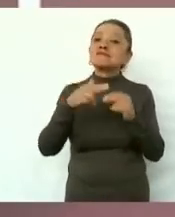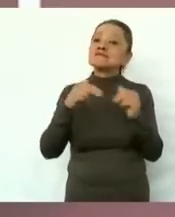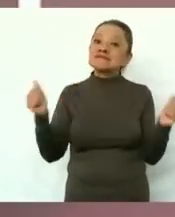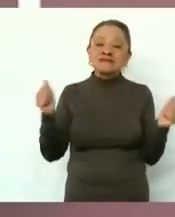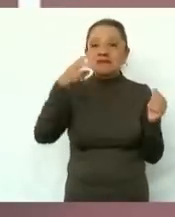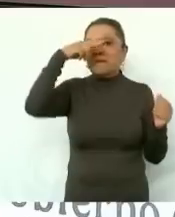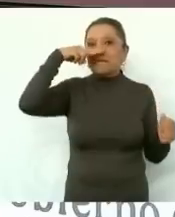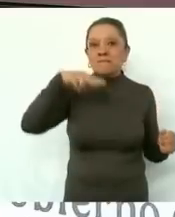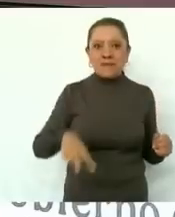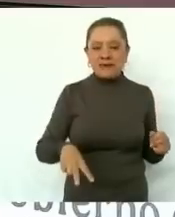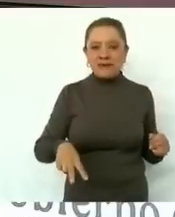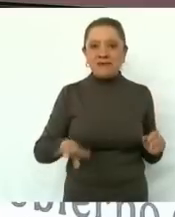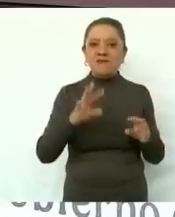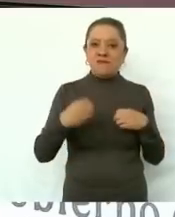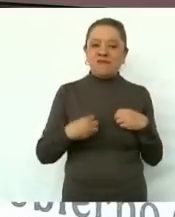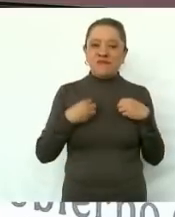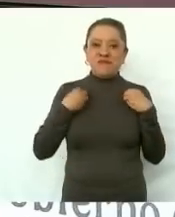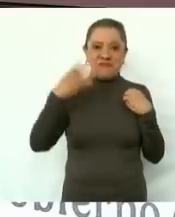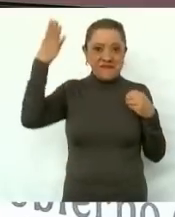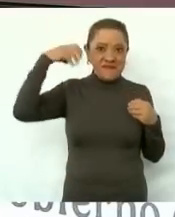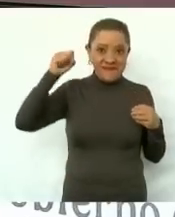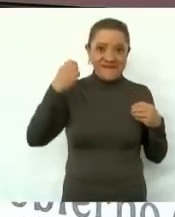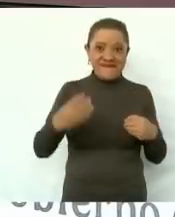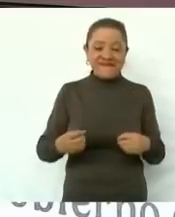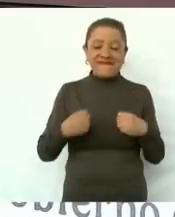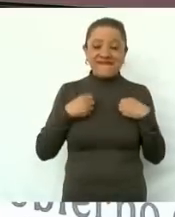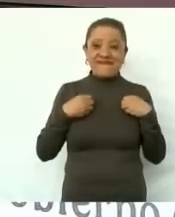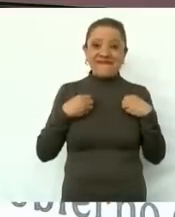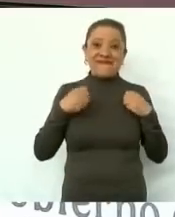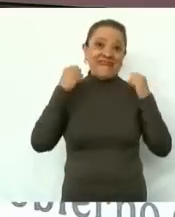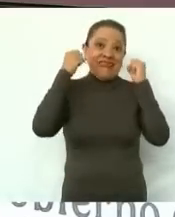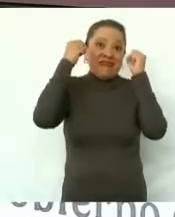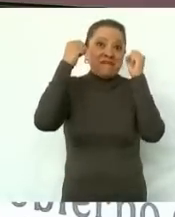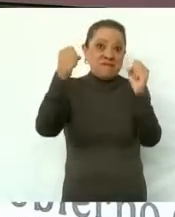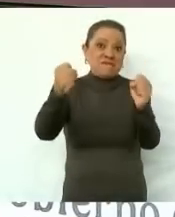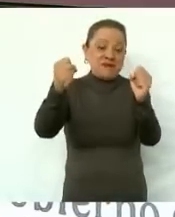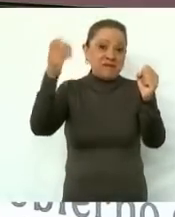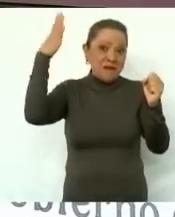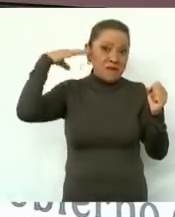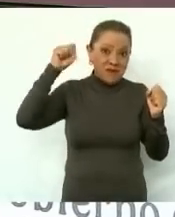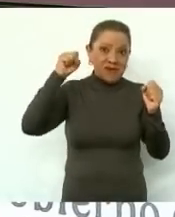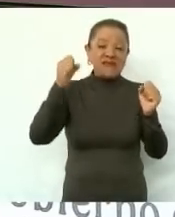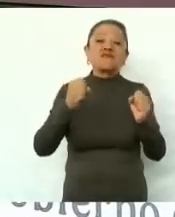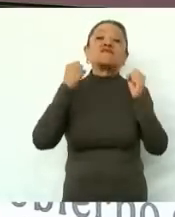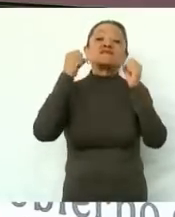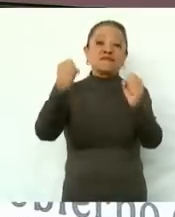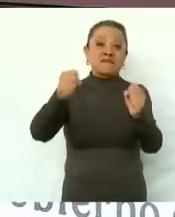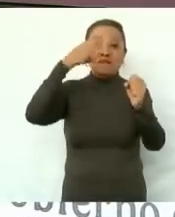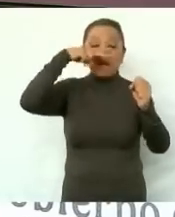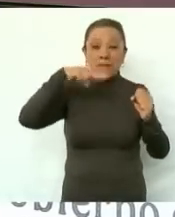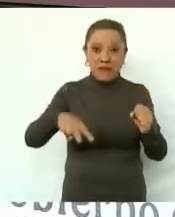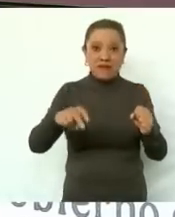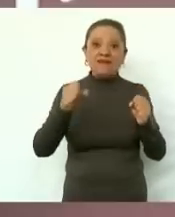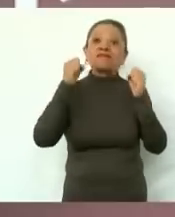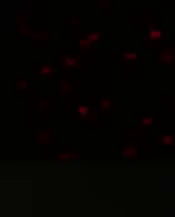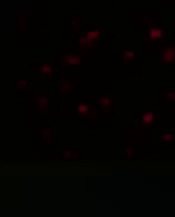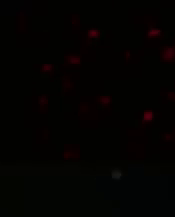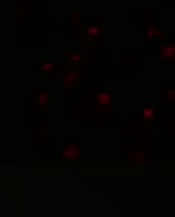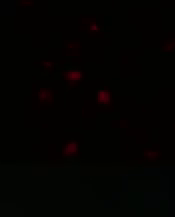Morelos! ¡Que viva México! ¡Que viva México! ¡Que viva México!